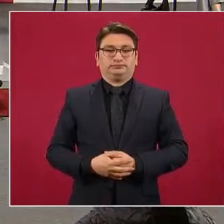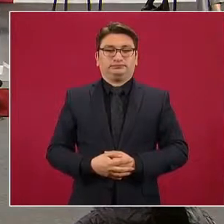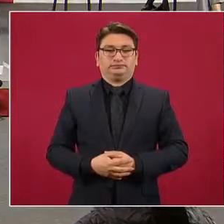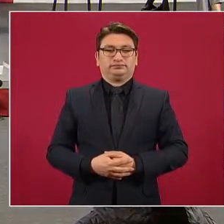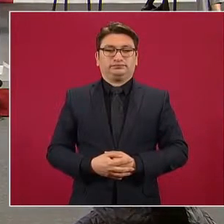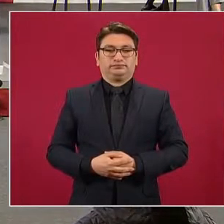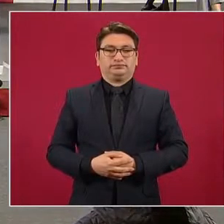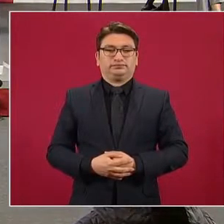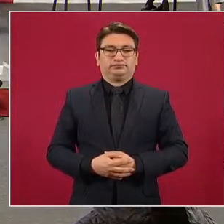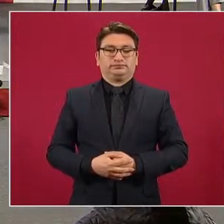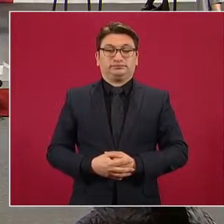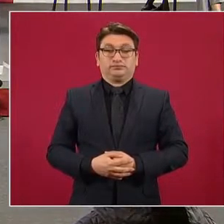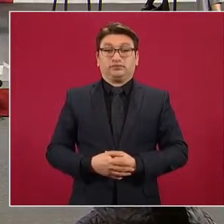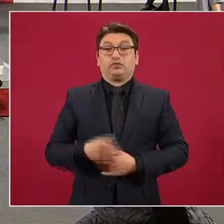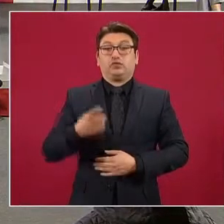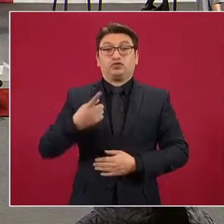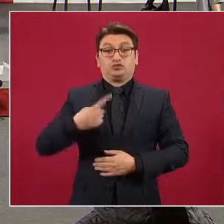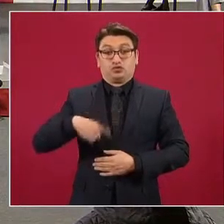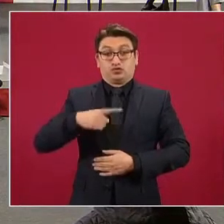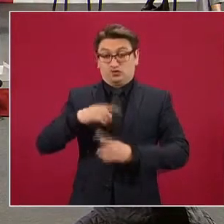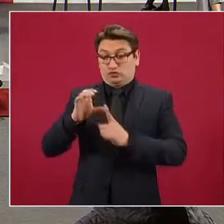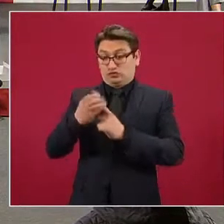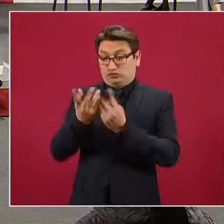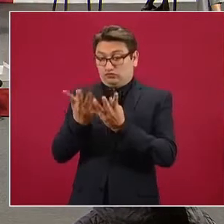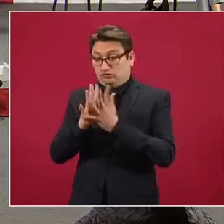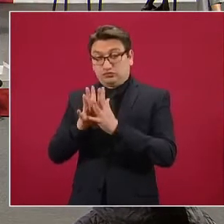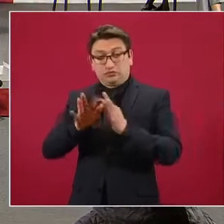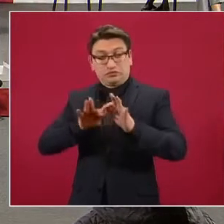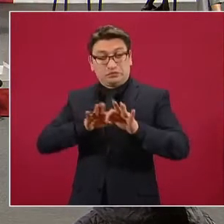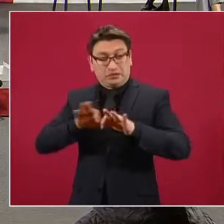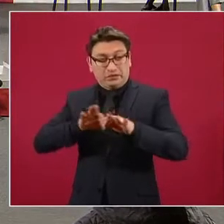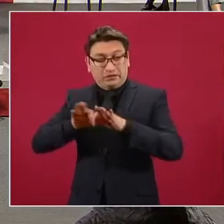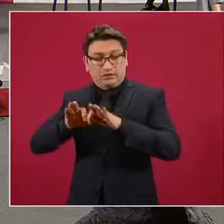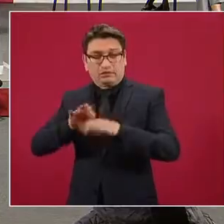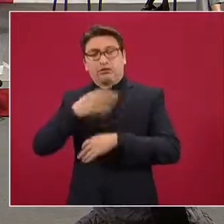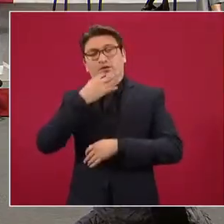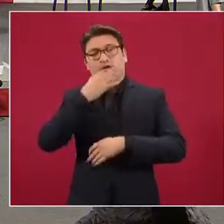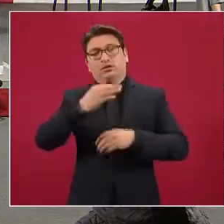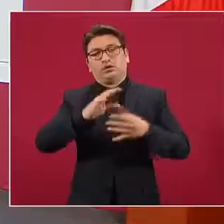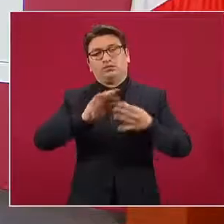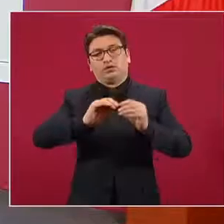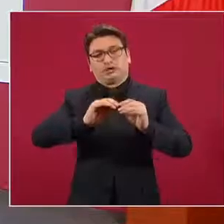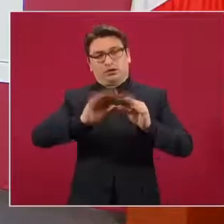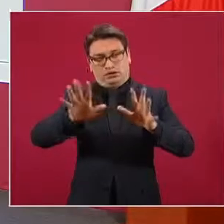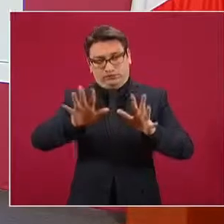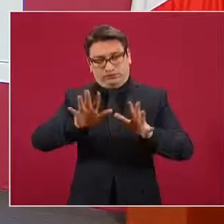respecto a nuestro trabajo en la comisión quisiera dejar claros 3 puntos.